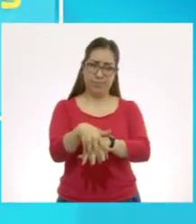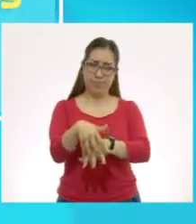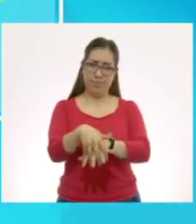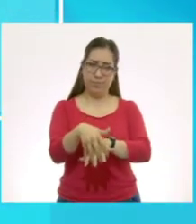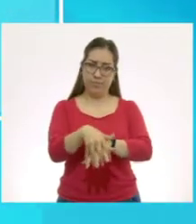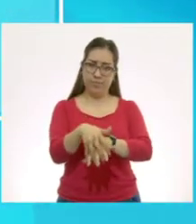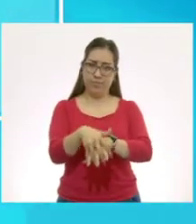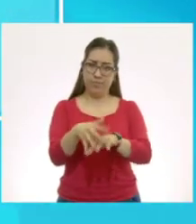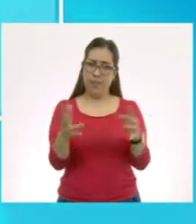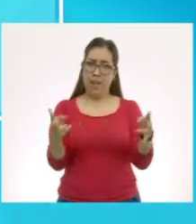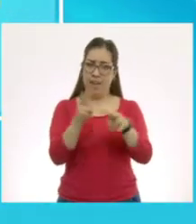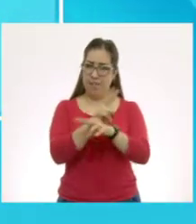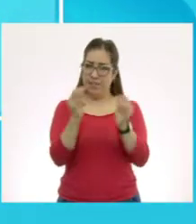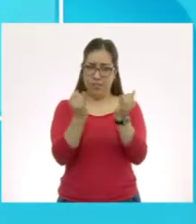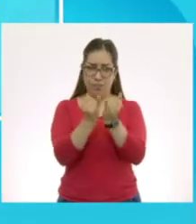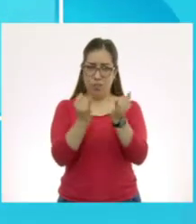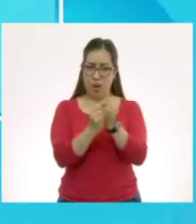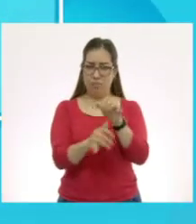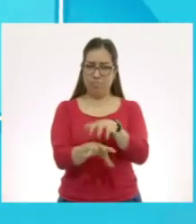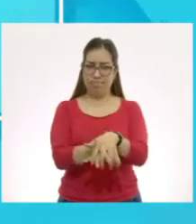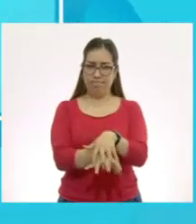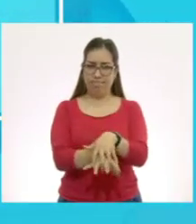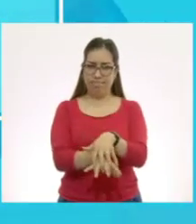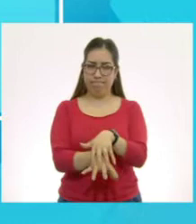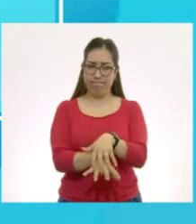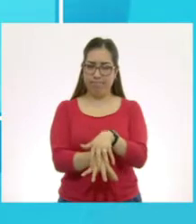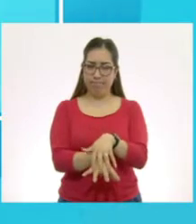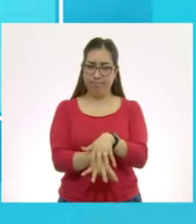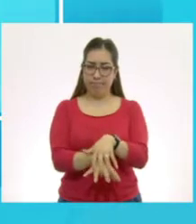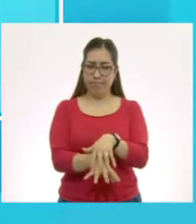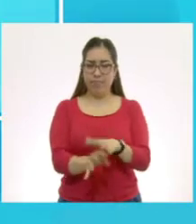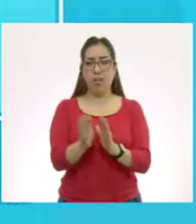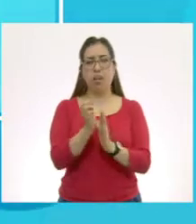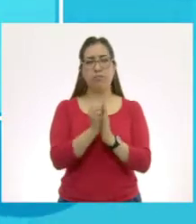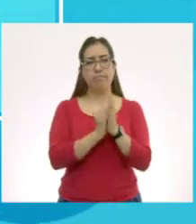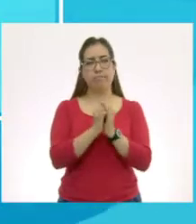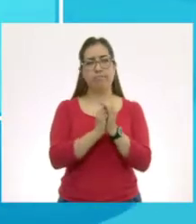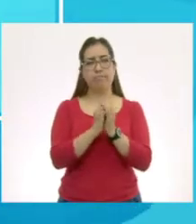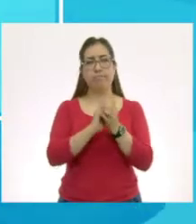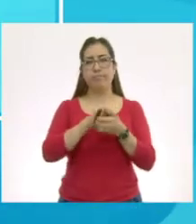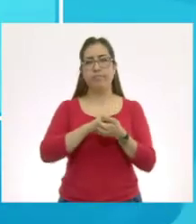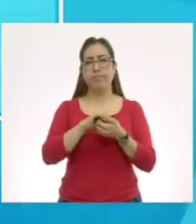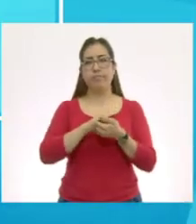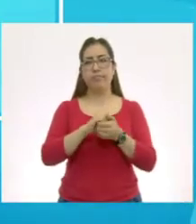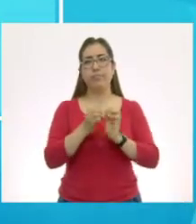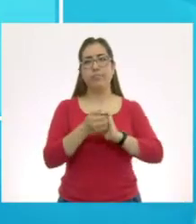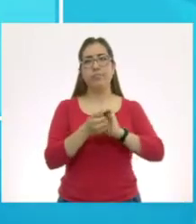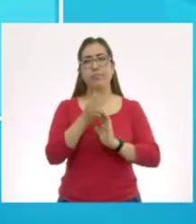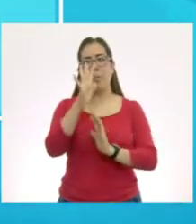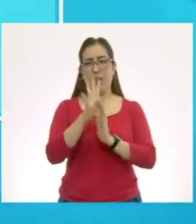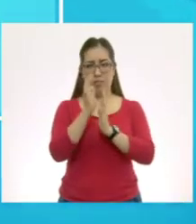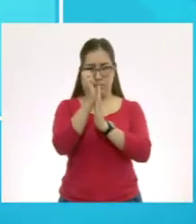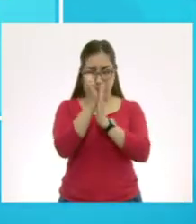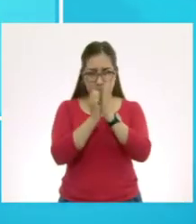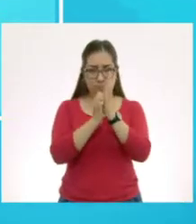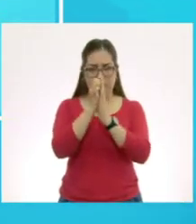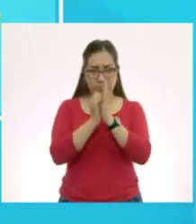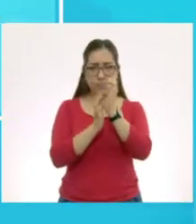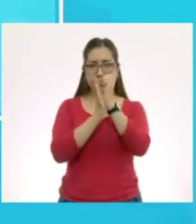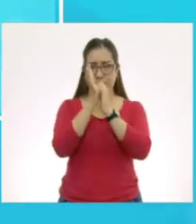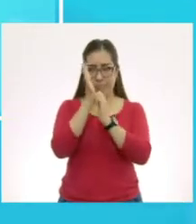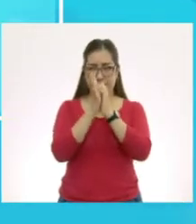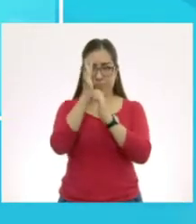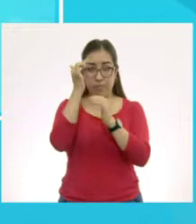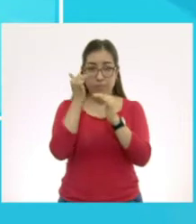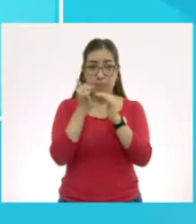entrelazando los dedos. Repite lo mismo con la otra mano. Frota los dedos. Ahora haz como que rasguñas la palma